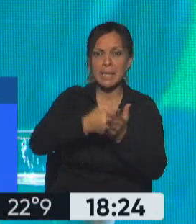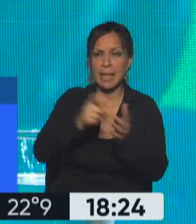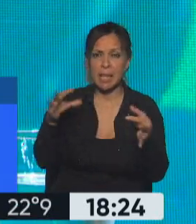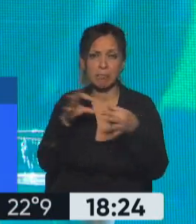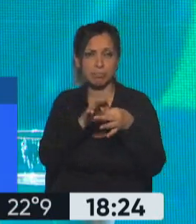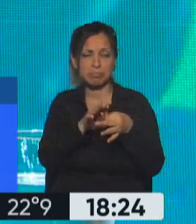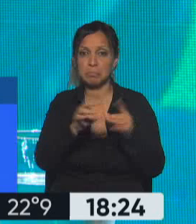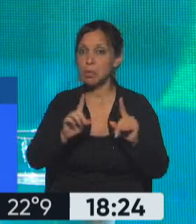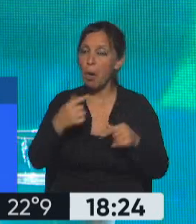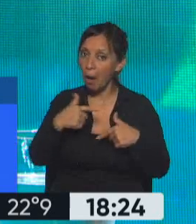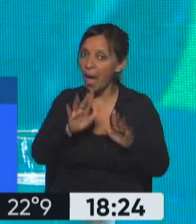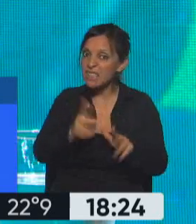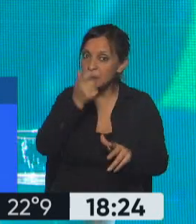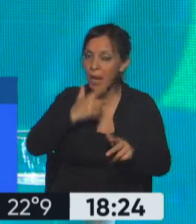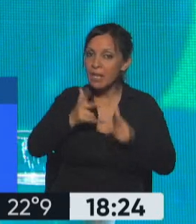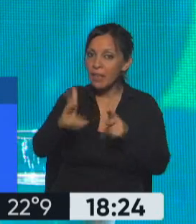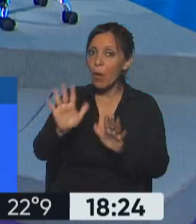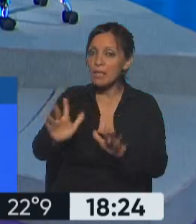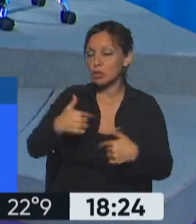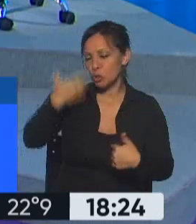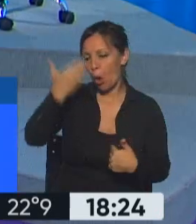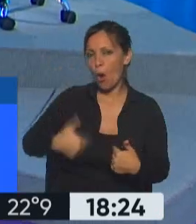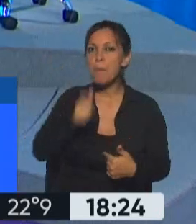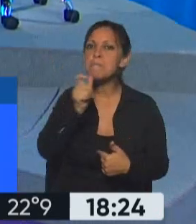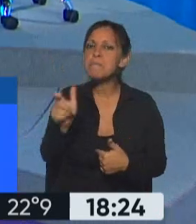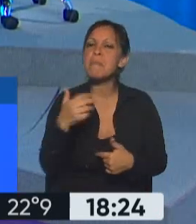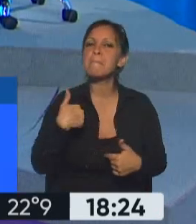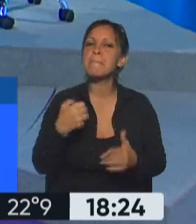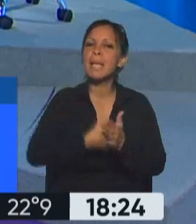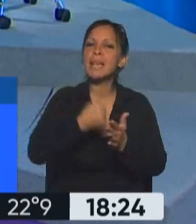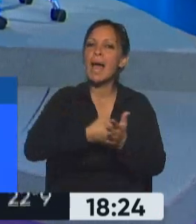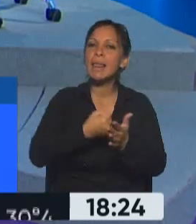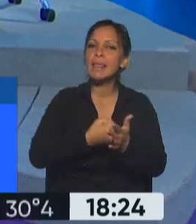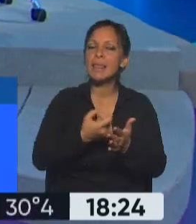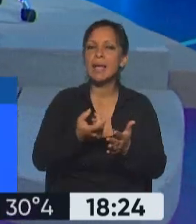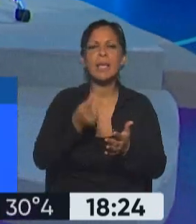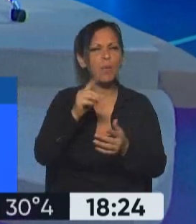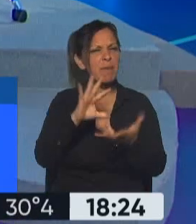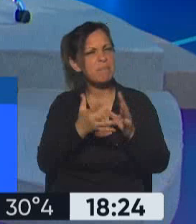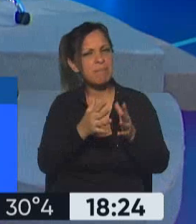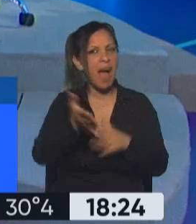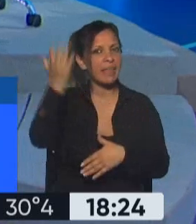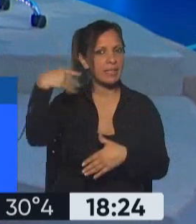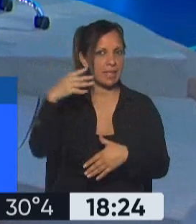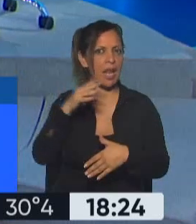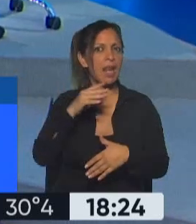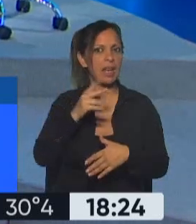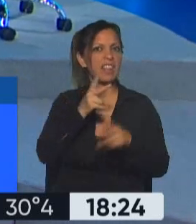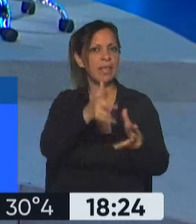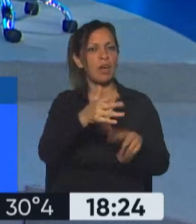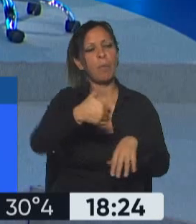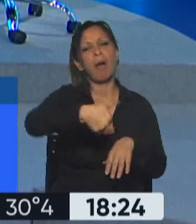utilizar, pero se reivindicó como tal hoy frente a los medios. De hecho, era utilizada en forma muy despectiva. Sí, claro. Despectiva, claro. La grasa